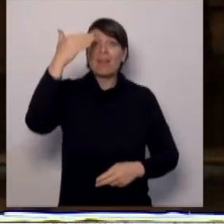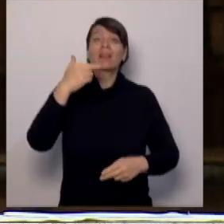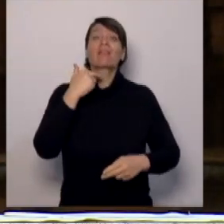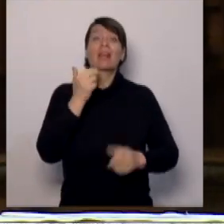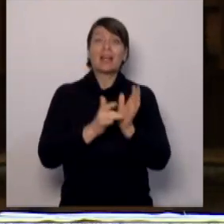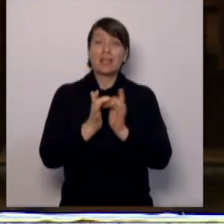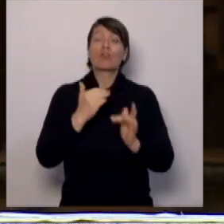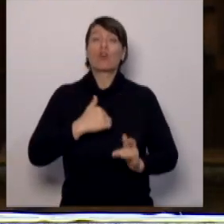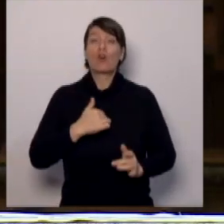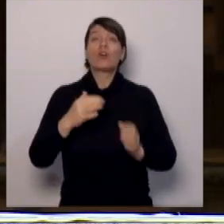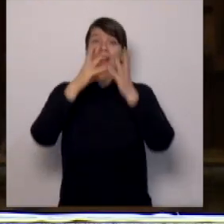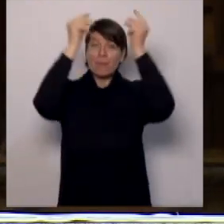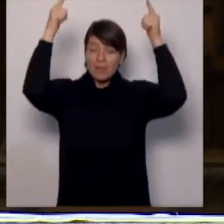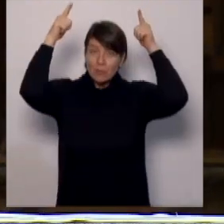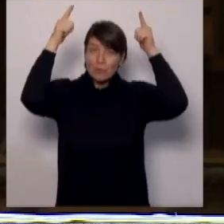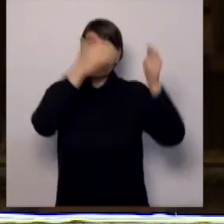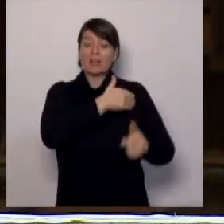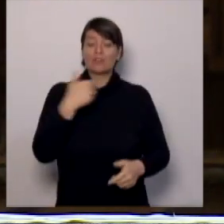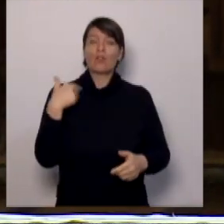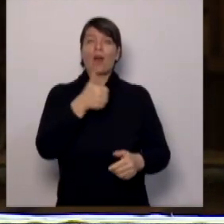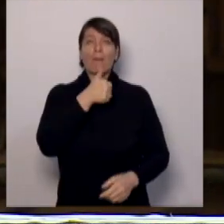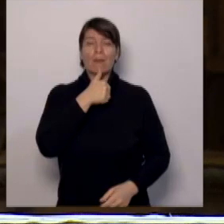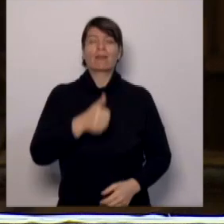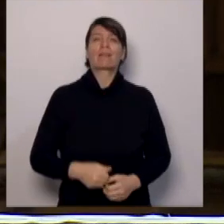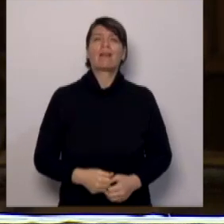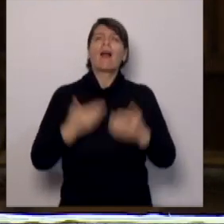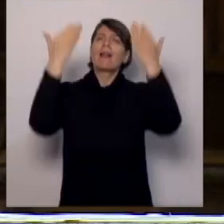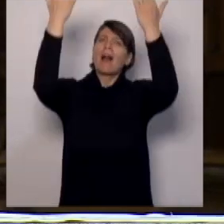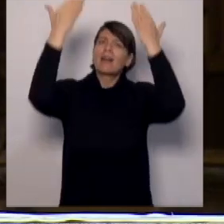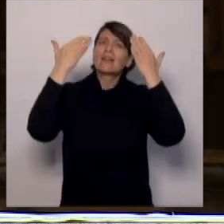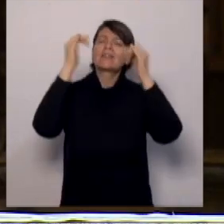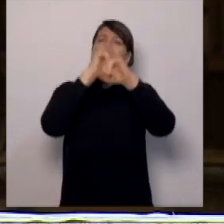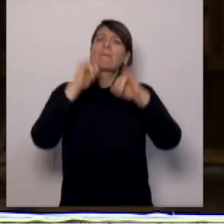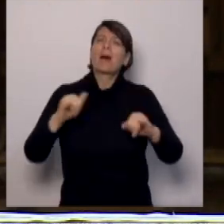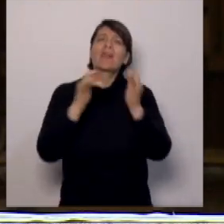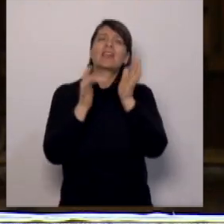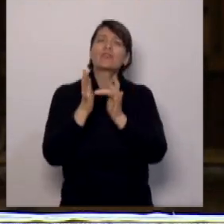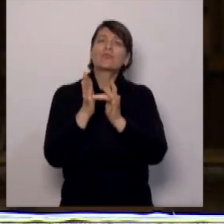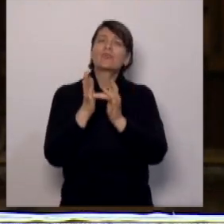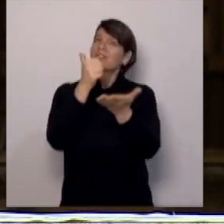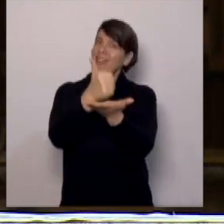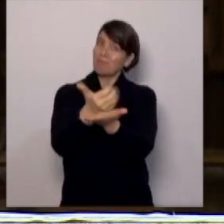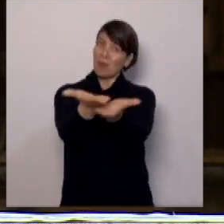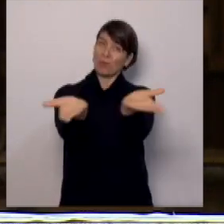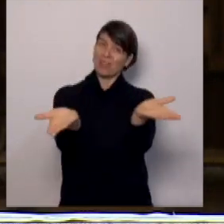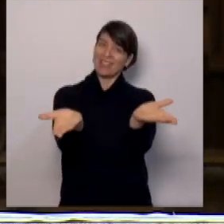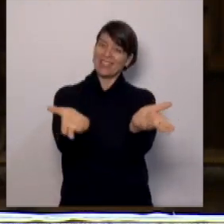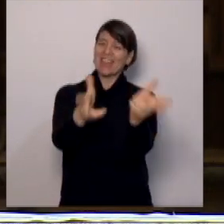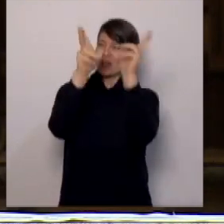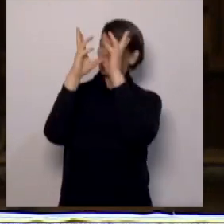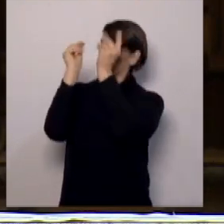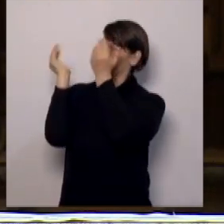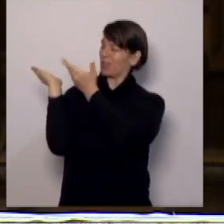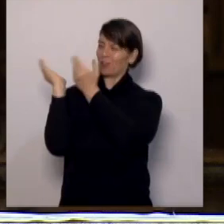En el nombre del Padre, y del Hijo, y del Espíritu Santo, que la gracia y la paz de Jesús esté siempre con